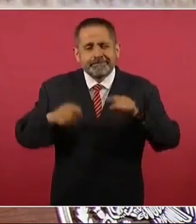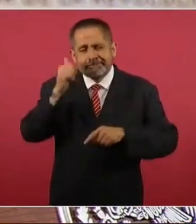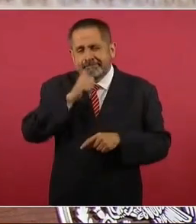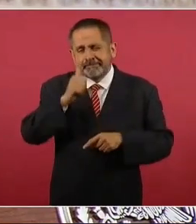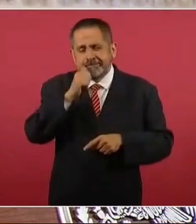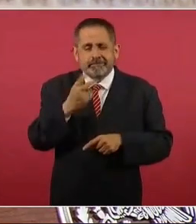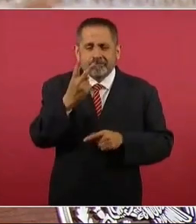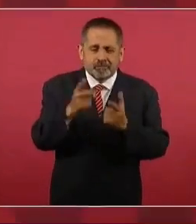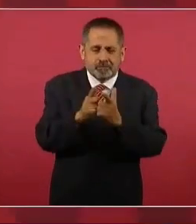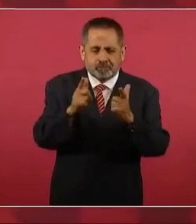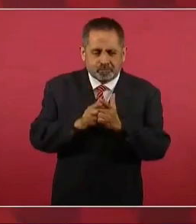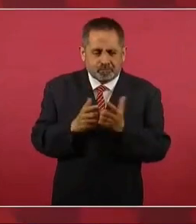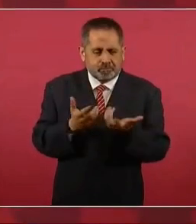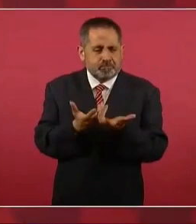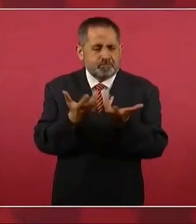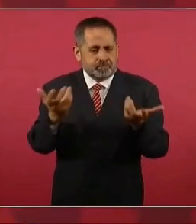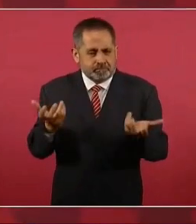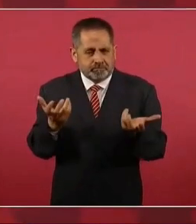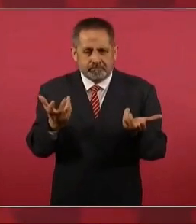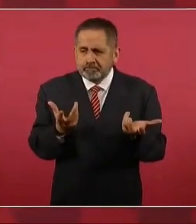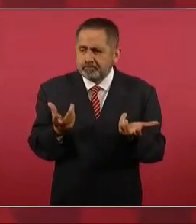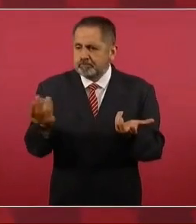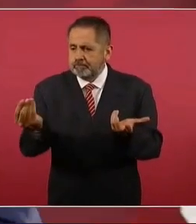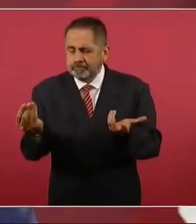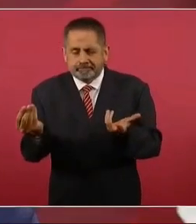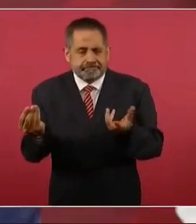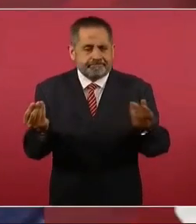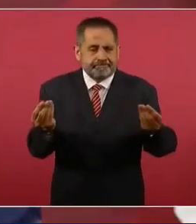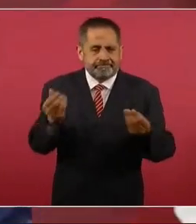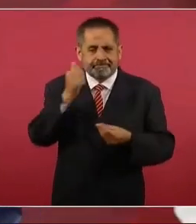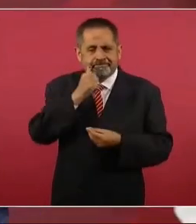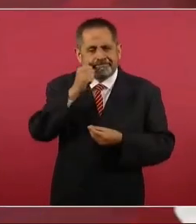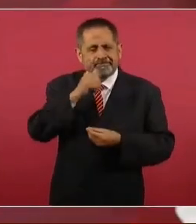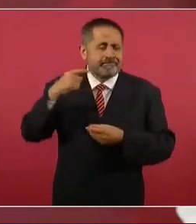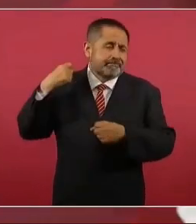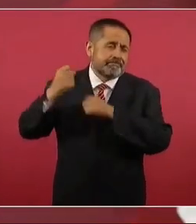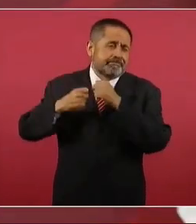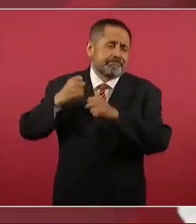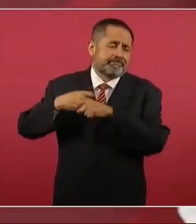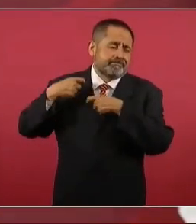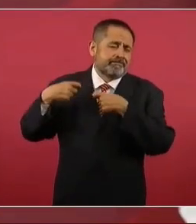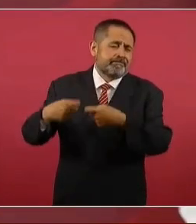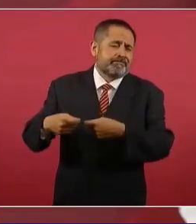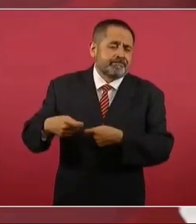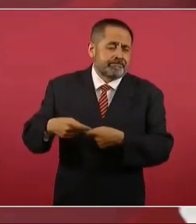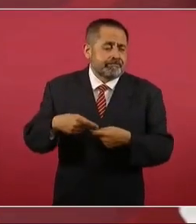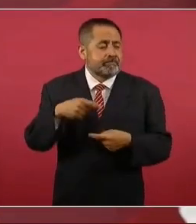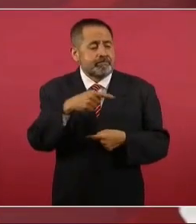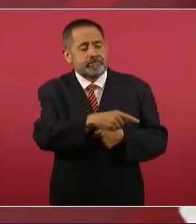Entonces, reeleccionistas, pues es Porfirio Díaz, es conservadurismo.